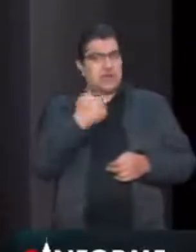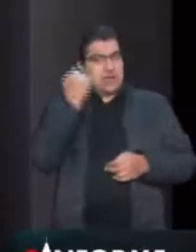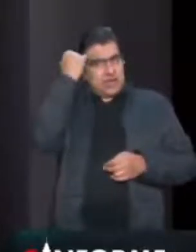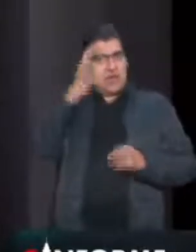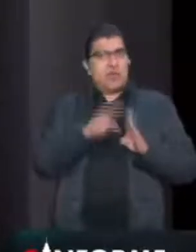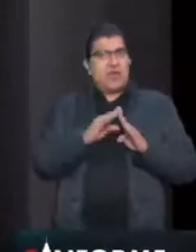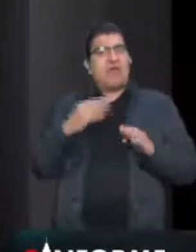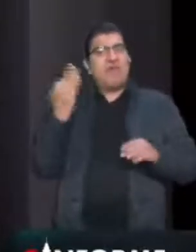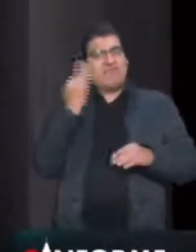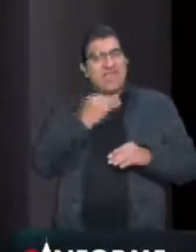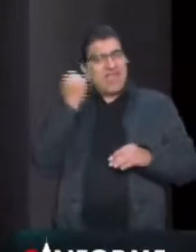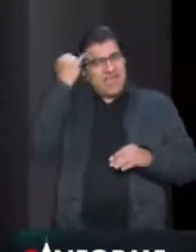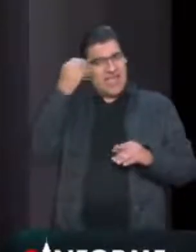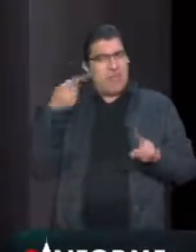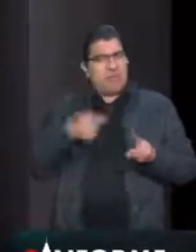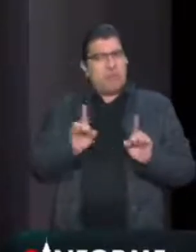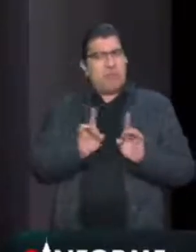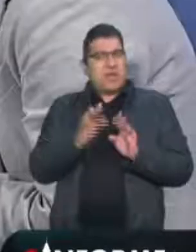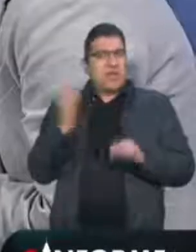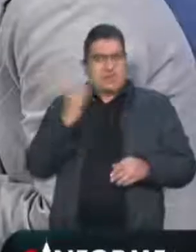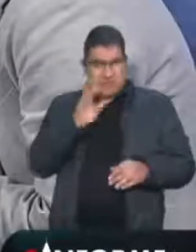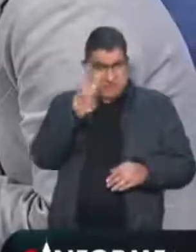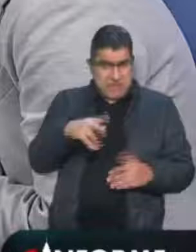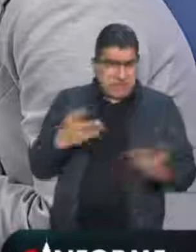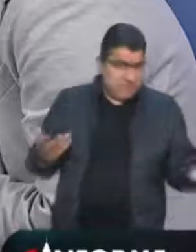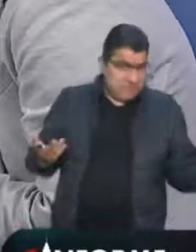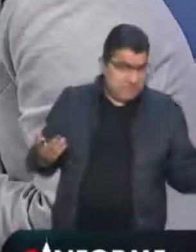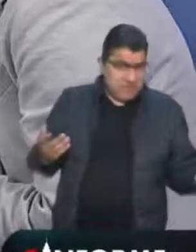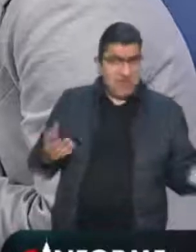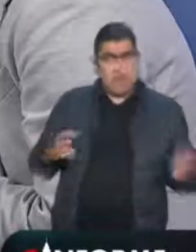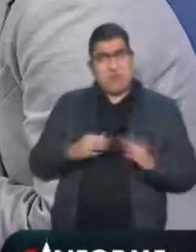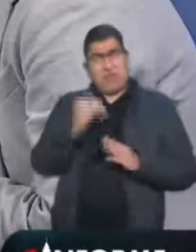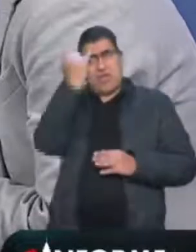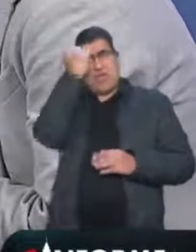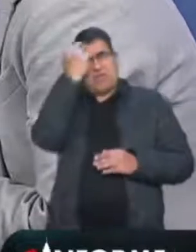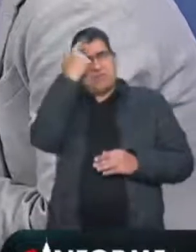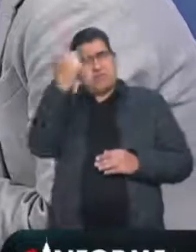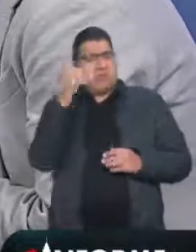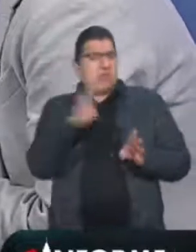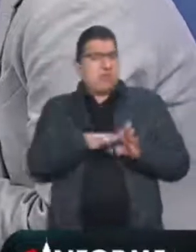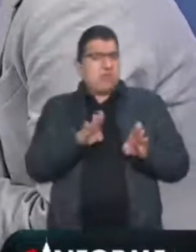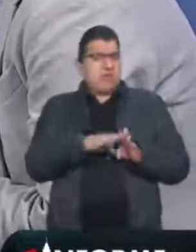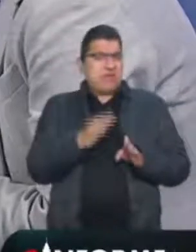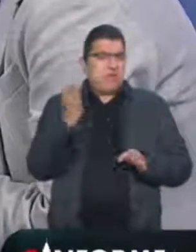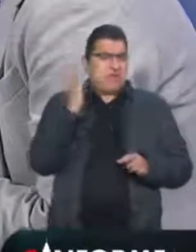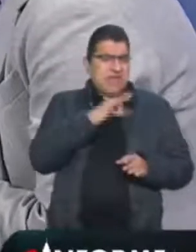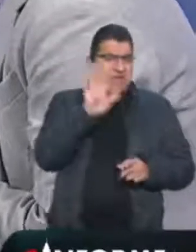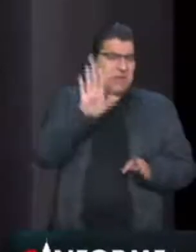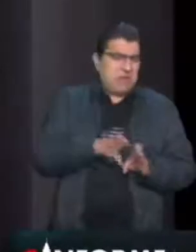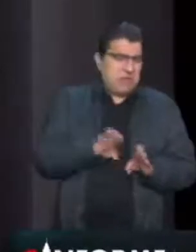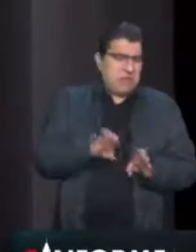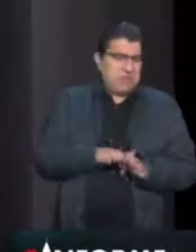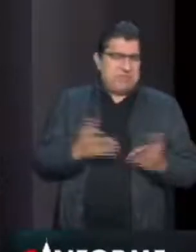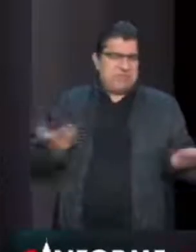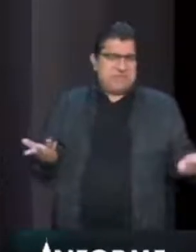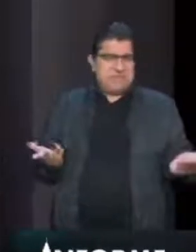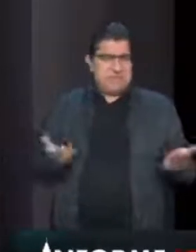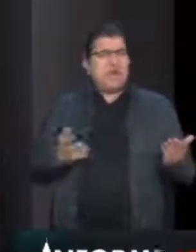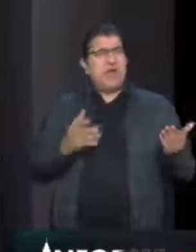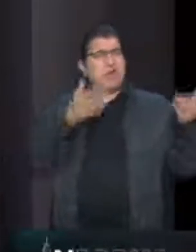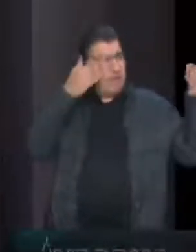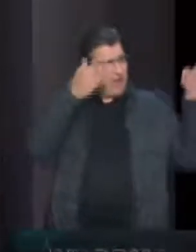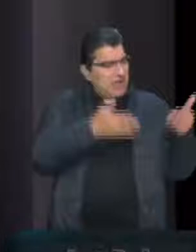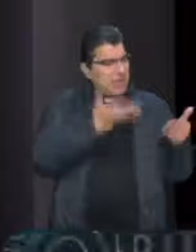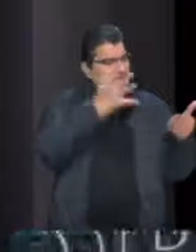de causa falsa. Se llama posverdad. También o invención. Que es el prefascismo. Exactamente. ¿Cómo es que